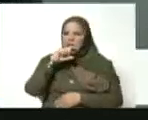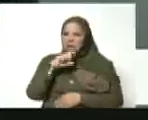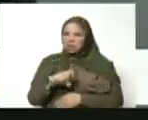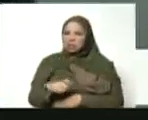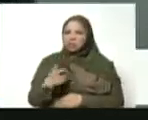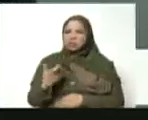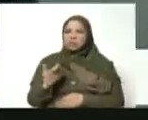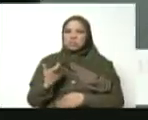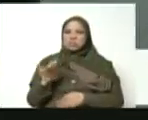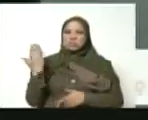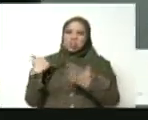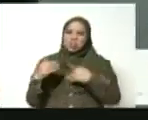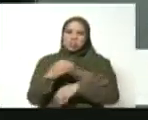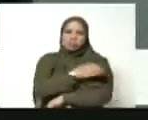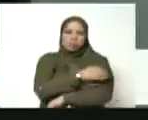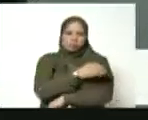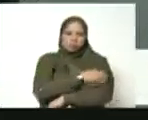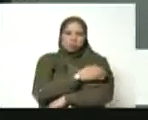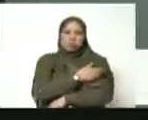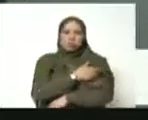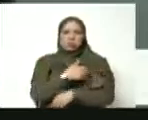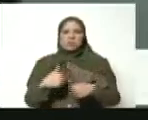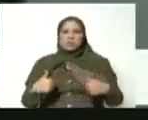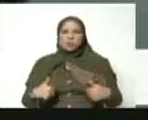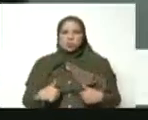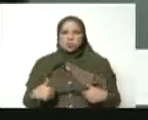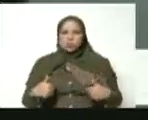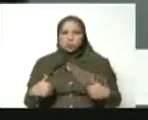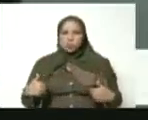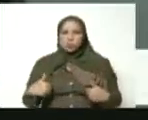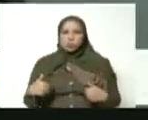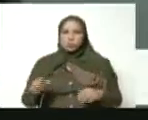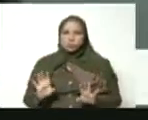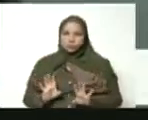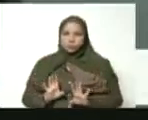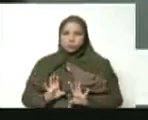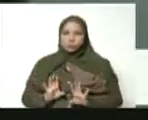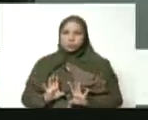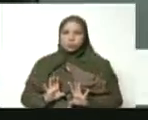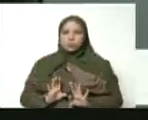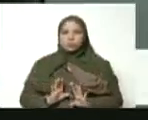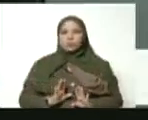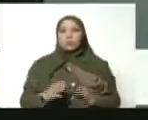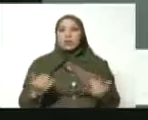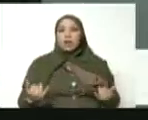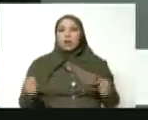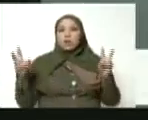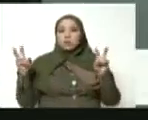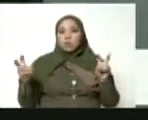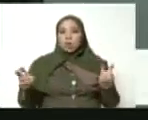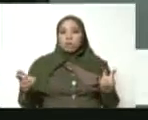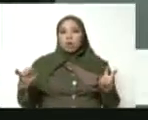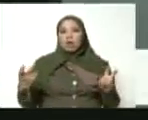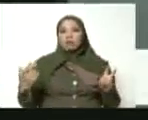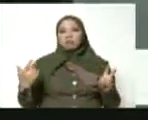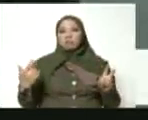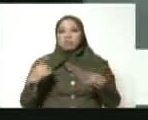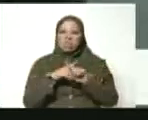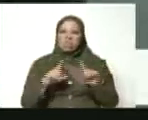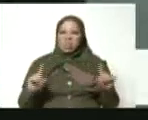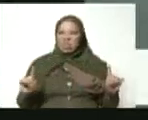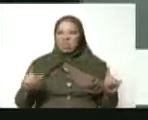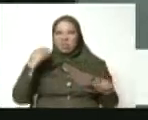las oligarquías pues se vio afectado. Y además tenemos un inmenso camino de cosas nuevas que podemos plantearnos, como